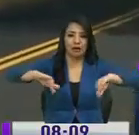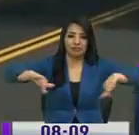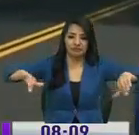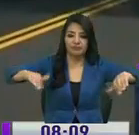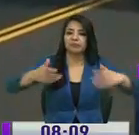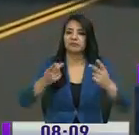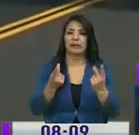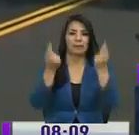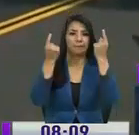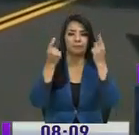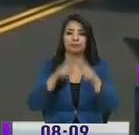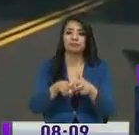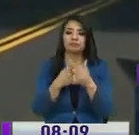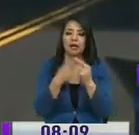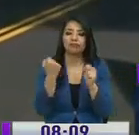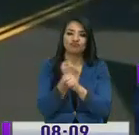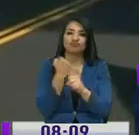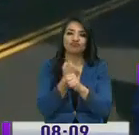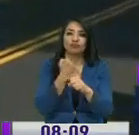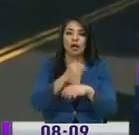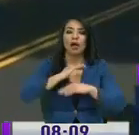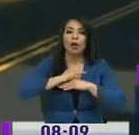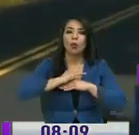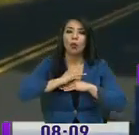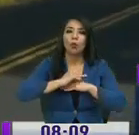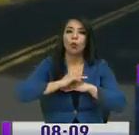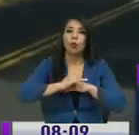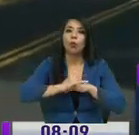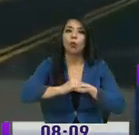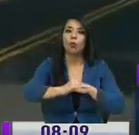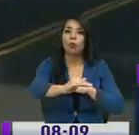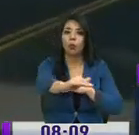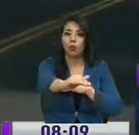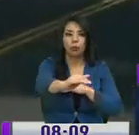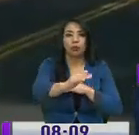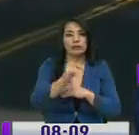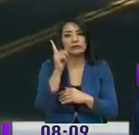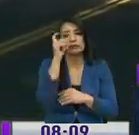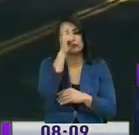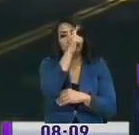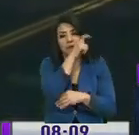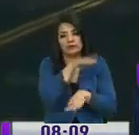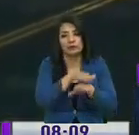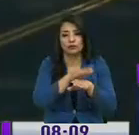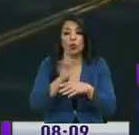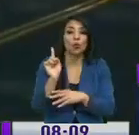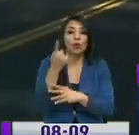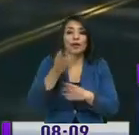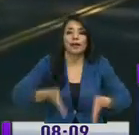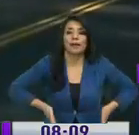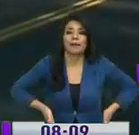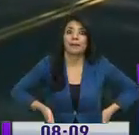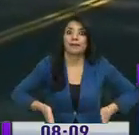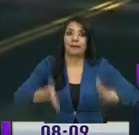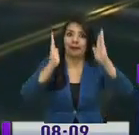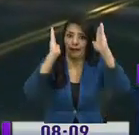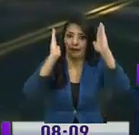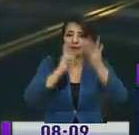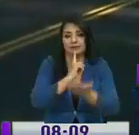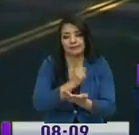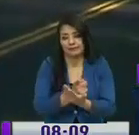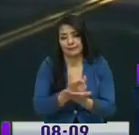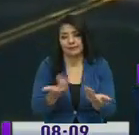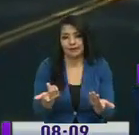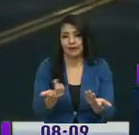entramos a trabajar en la pavimentación de la vía, que fue un poquito difícil porque es la única vía de acceso y no se